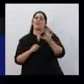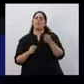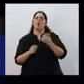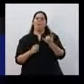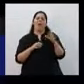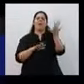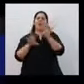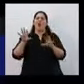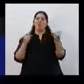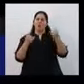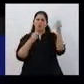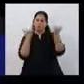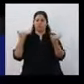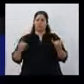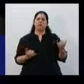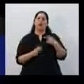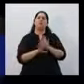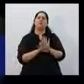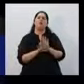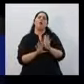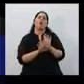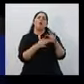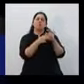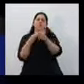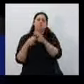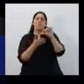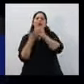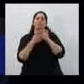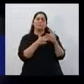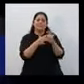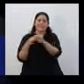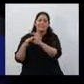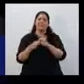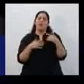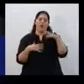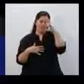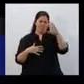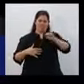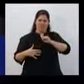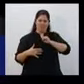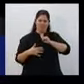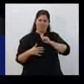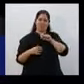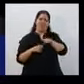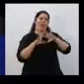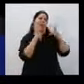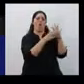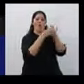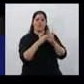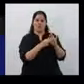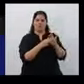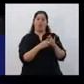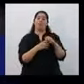muchas regiones que se han unido precisamente países que se han unido para poder afrontar el desafío de la globalización